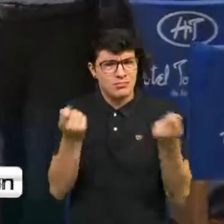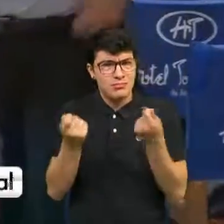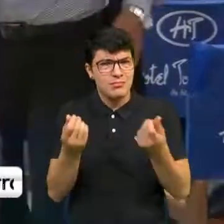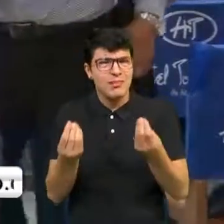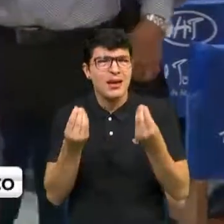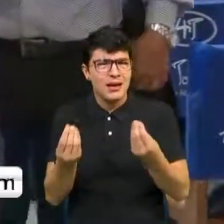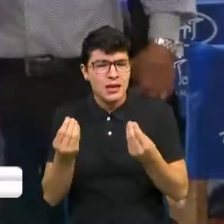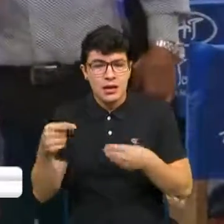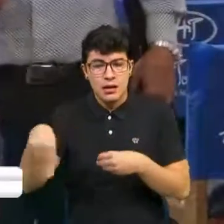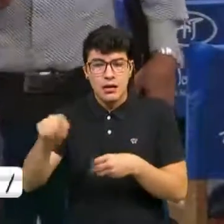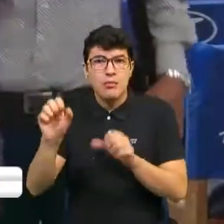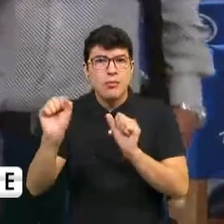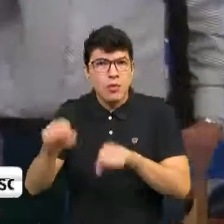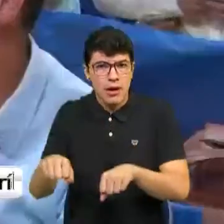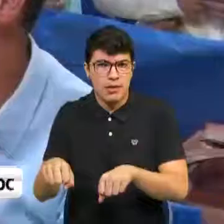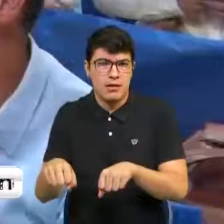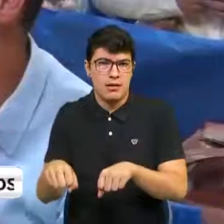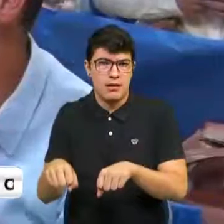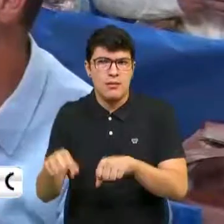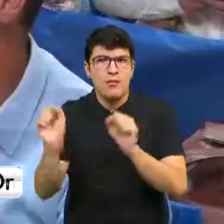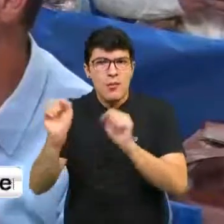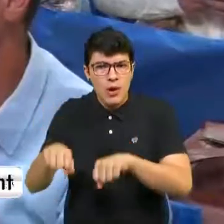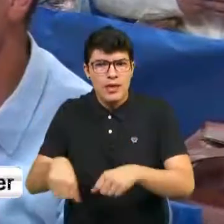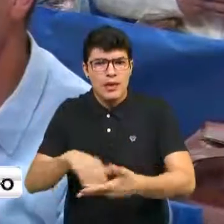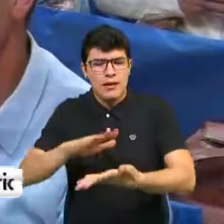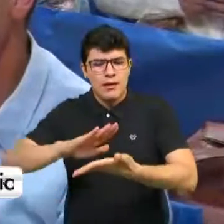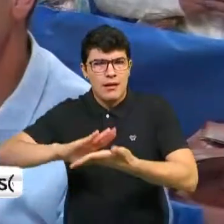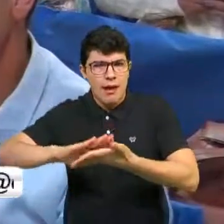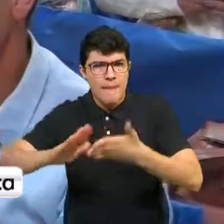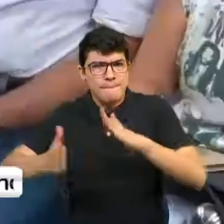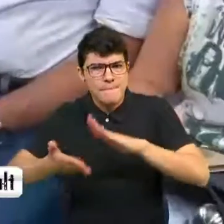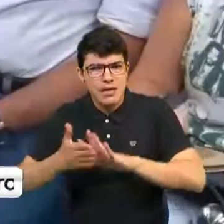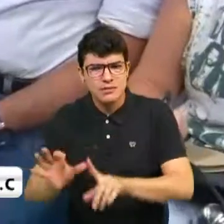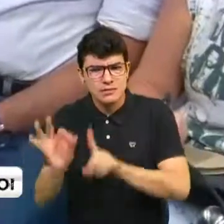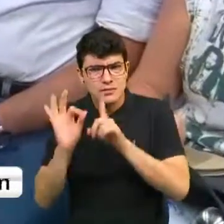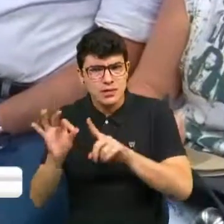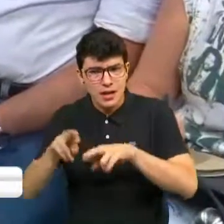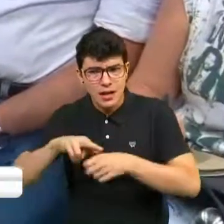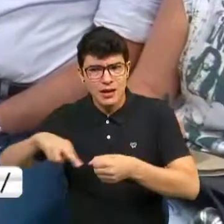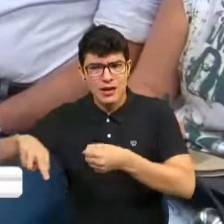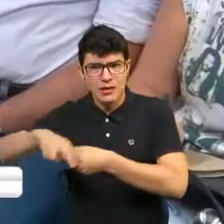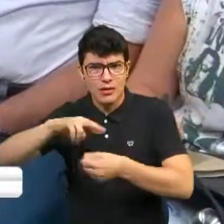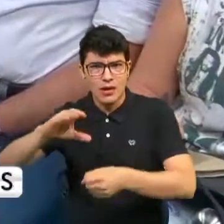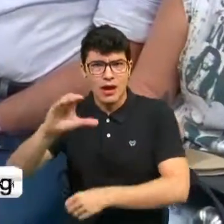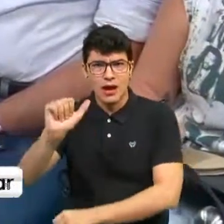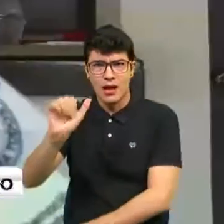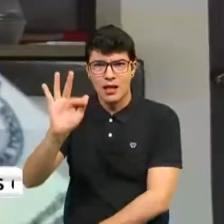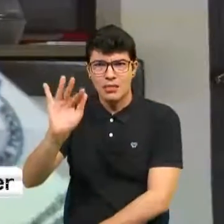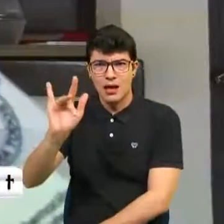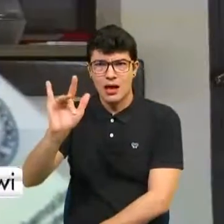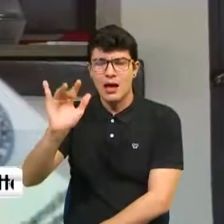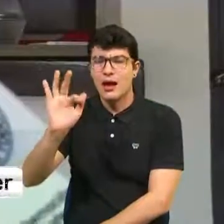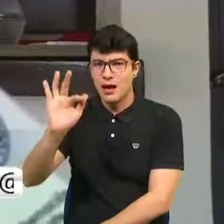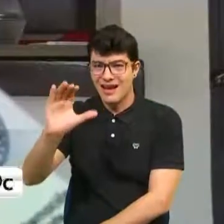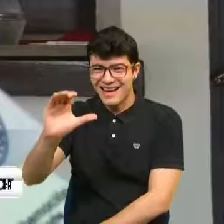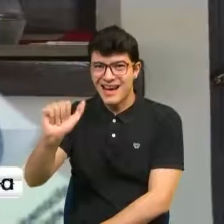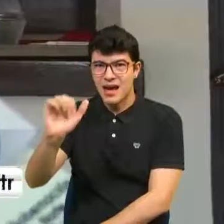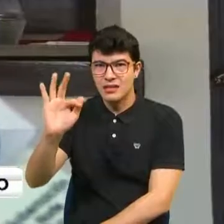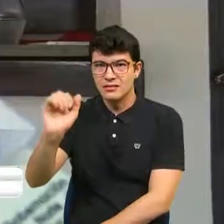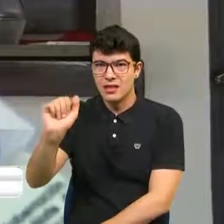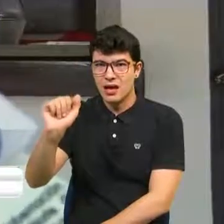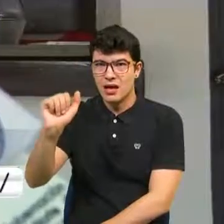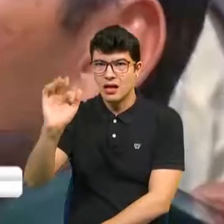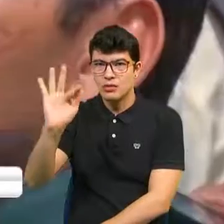se vea y redunda en una paz estable para nuestra región donde se desee escale el